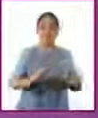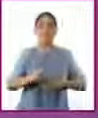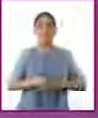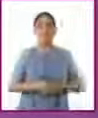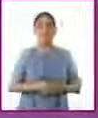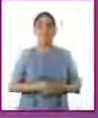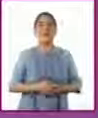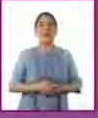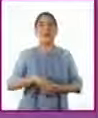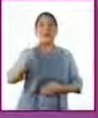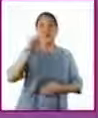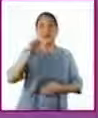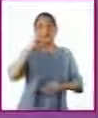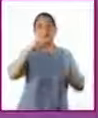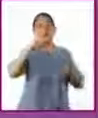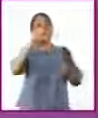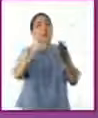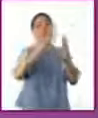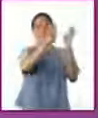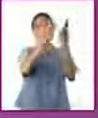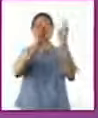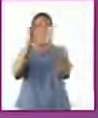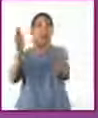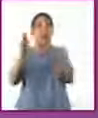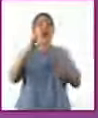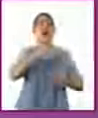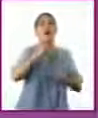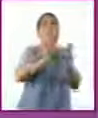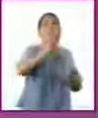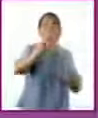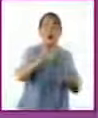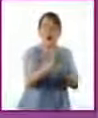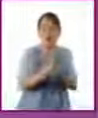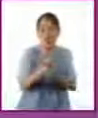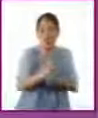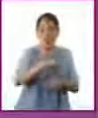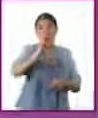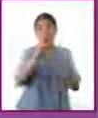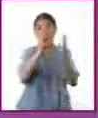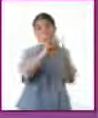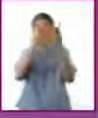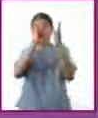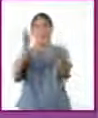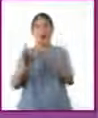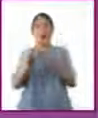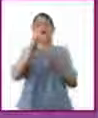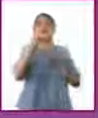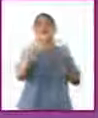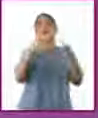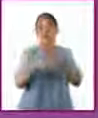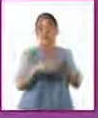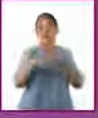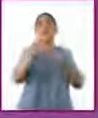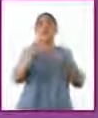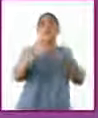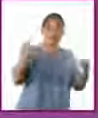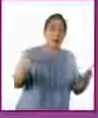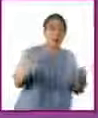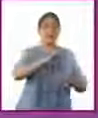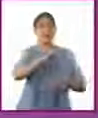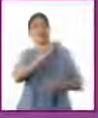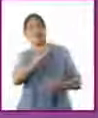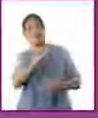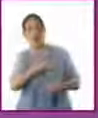En un estante quedan los libros de consulta, en otro, los de diferentes materias como historia, español,